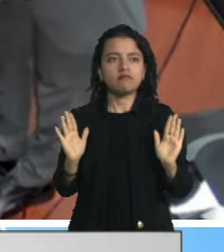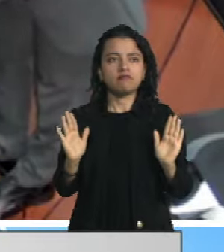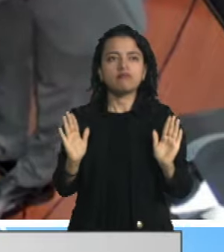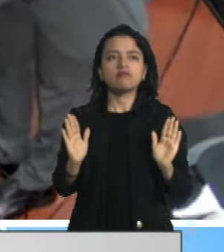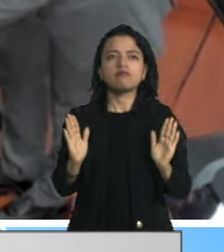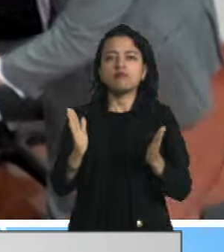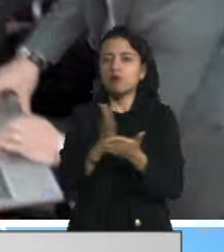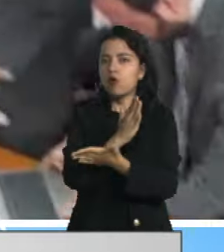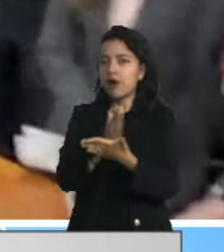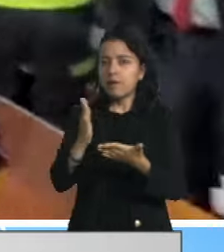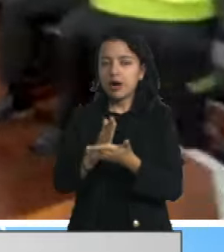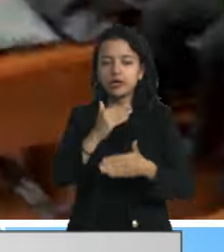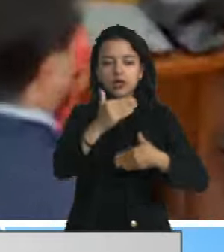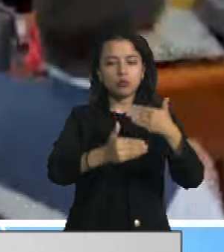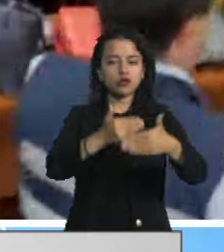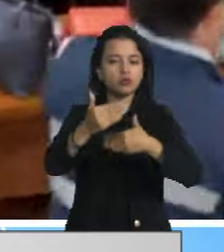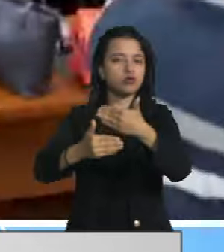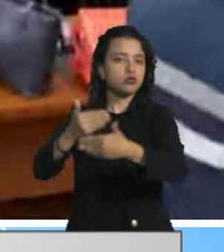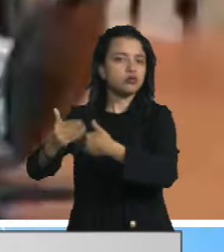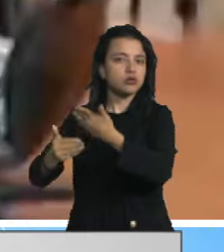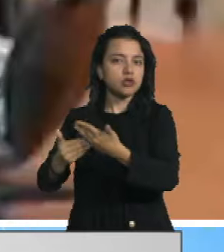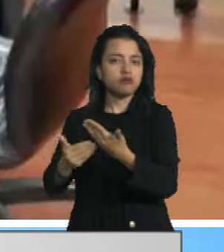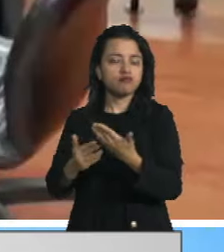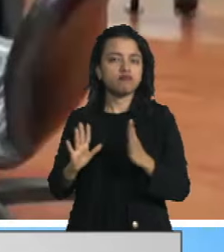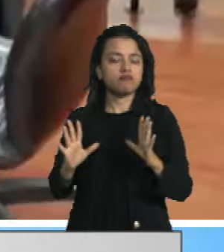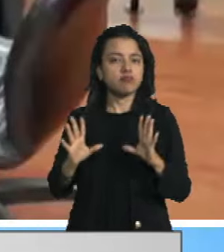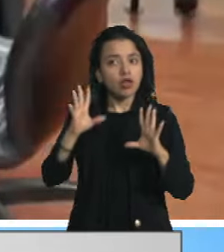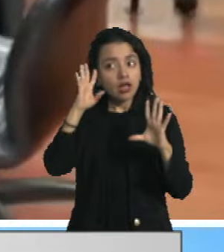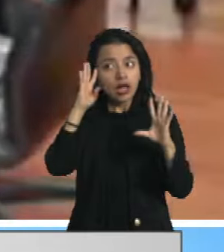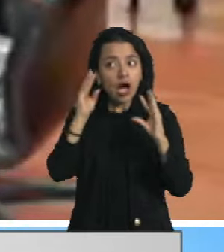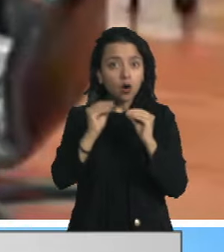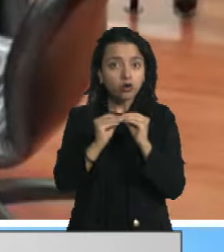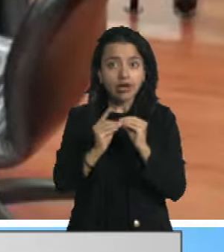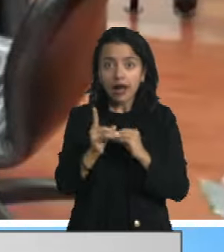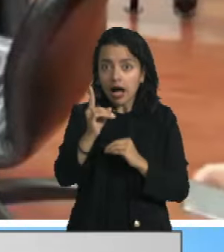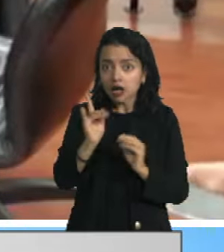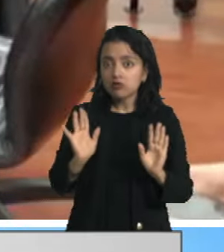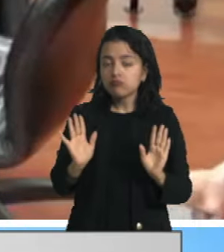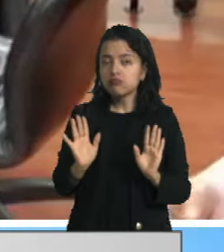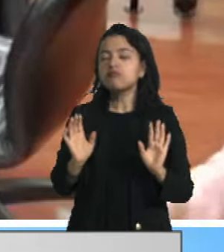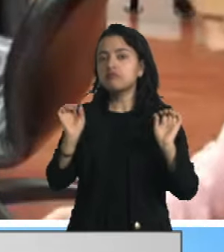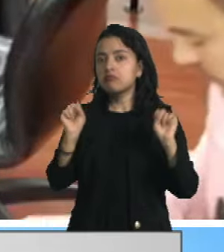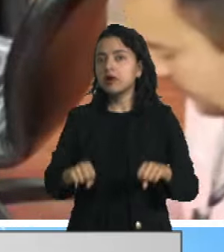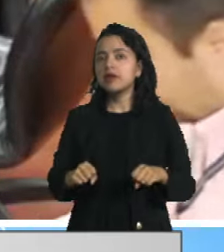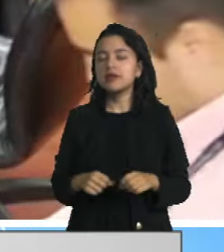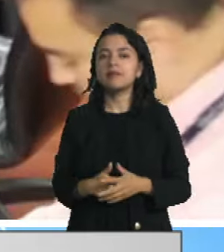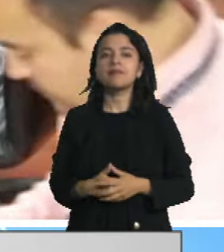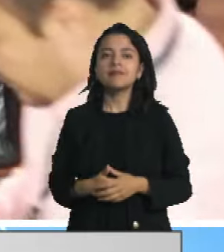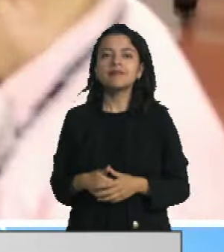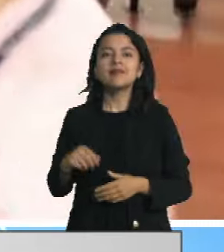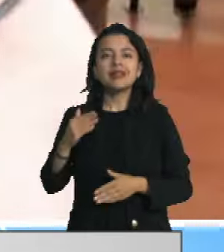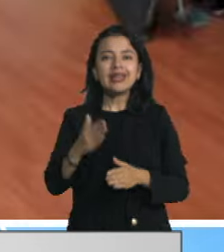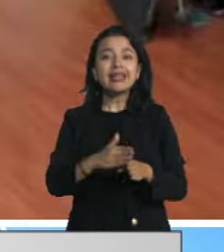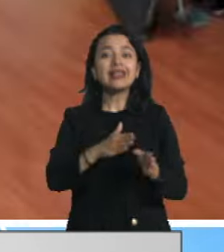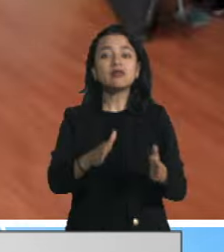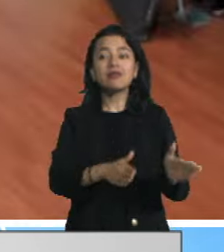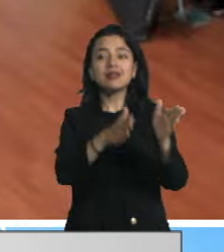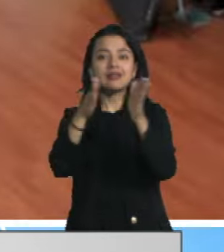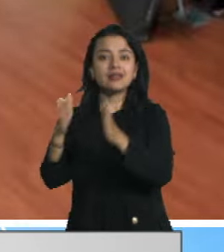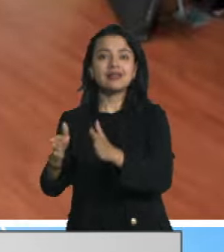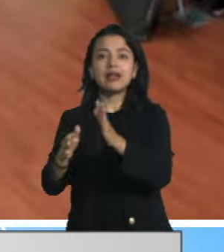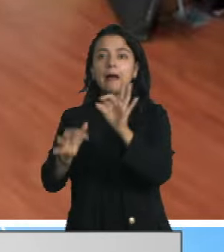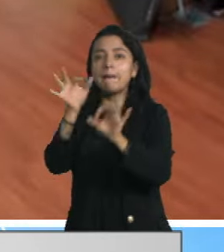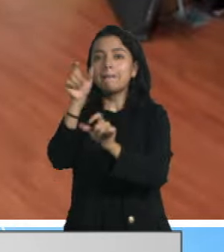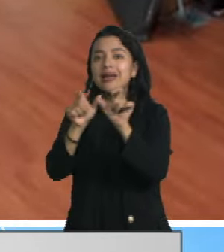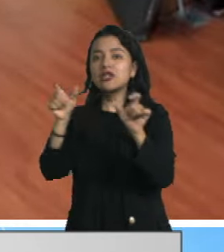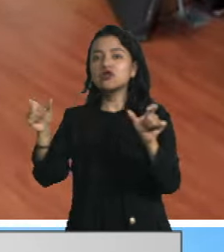haya una reparación acorde a la gravedad de los hechos. Posteriormente vendrán las imputaciones de particulares y funcionarios respecto de